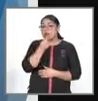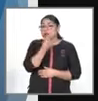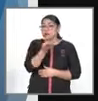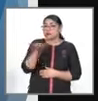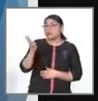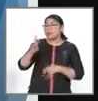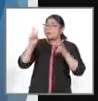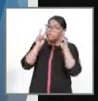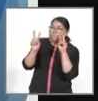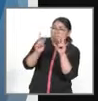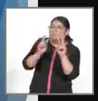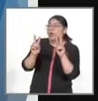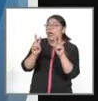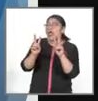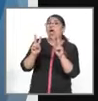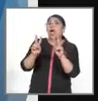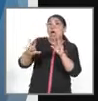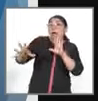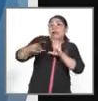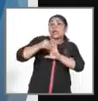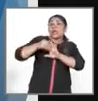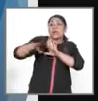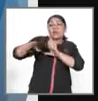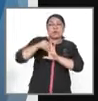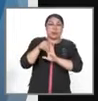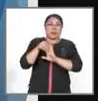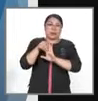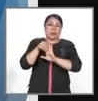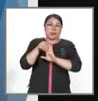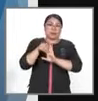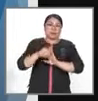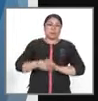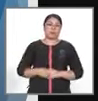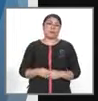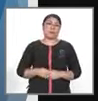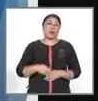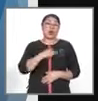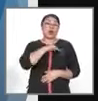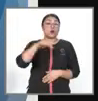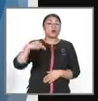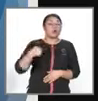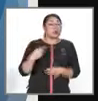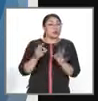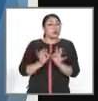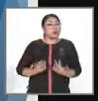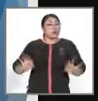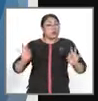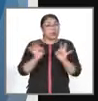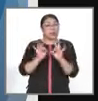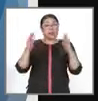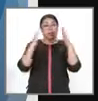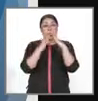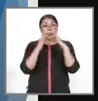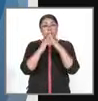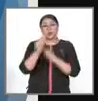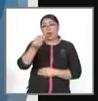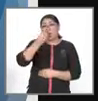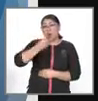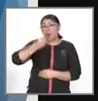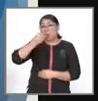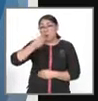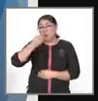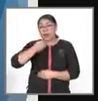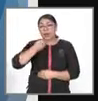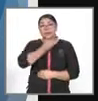20% va a aprender con lo que se les dice si nosotros no empezamos en casa con estos hábitos higiénico